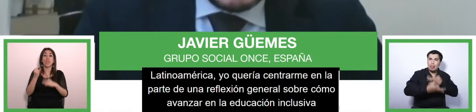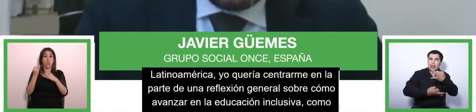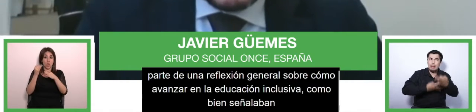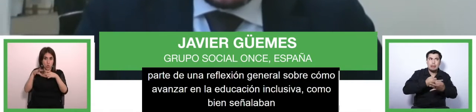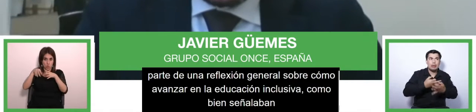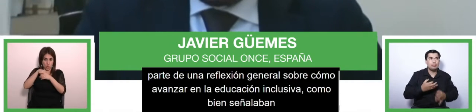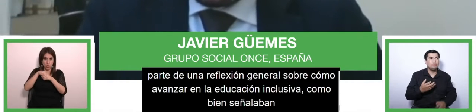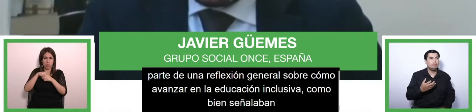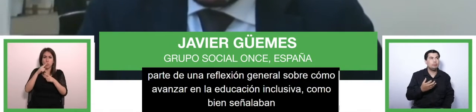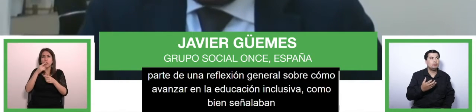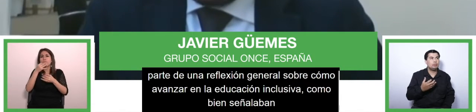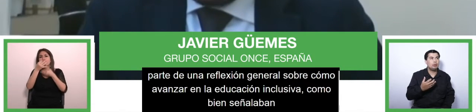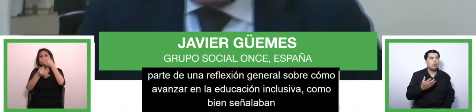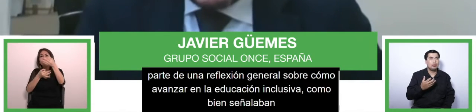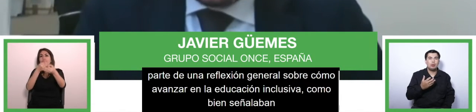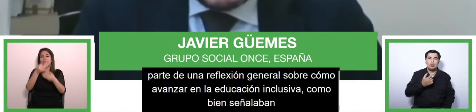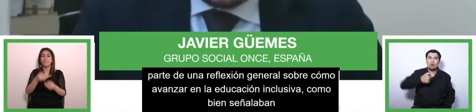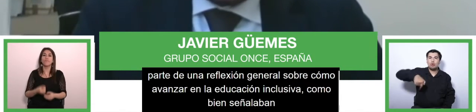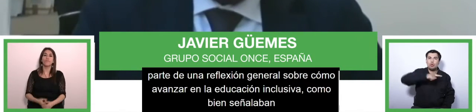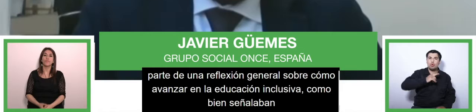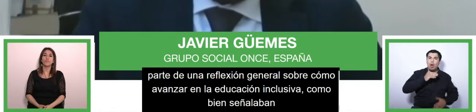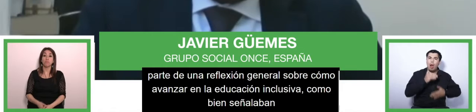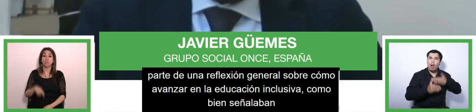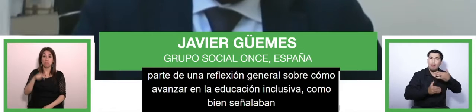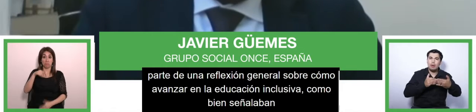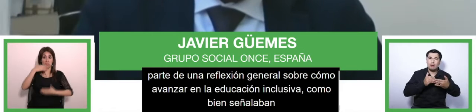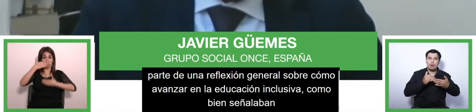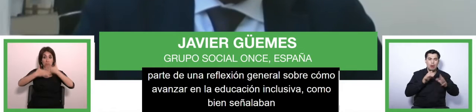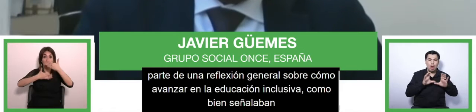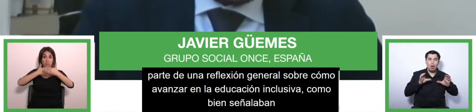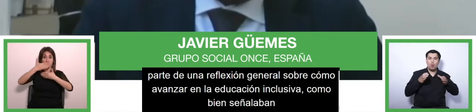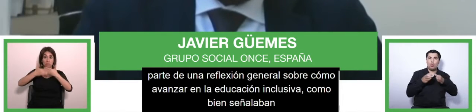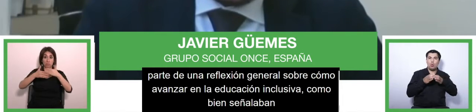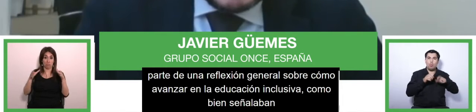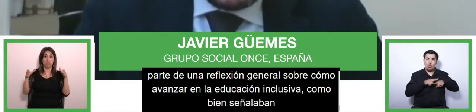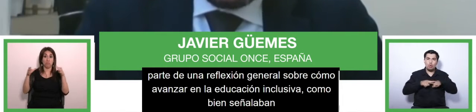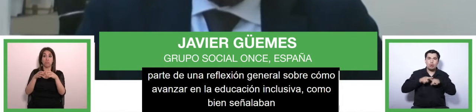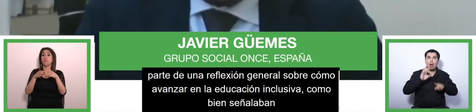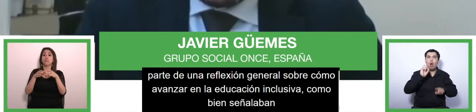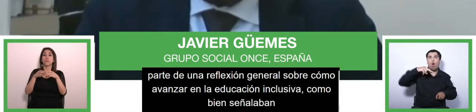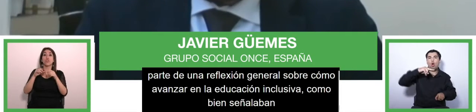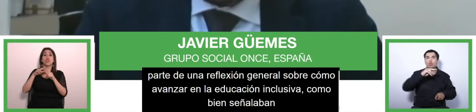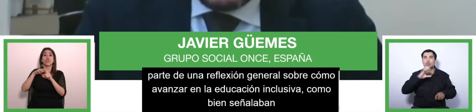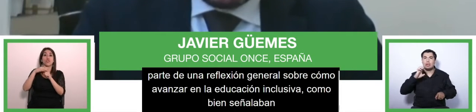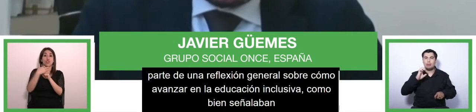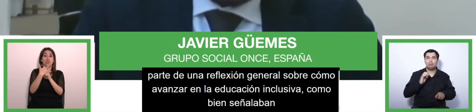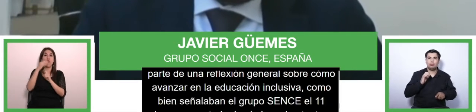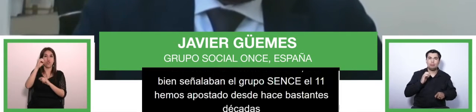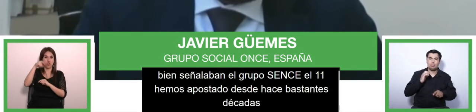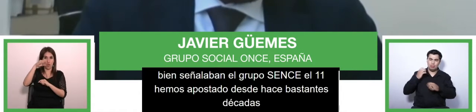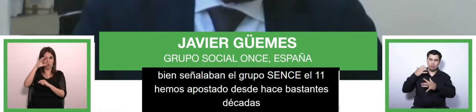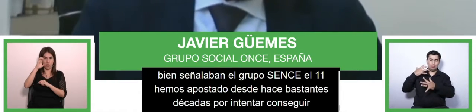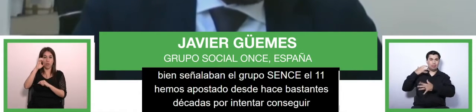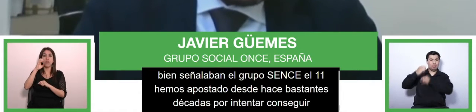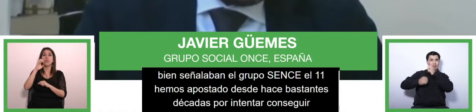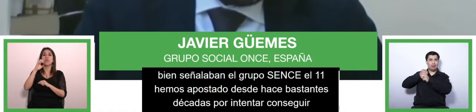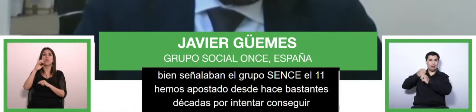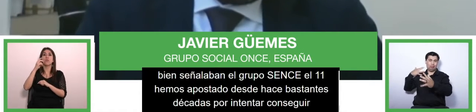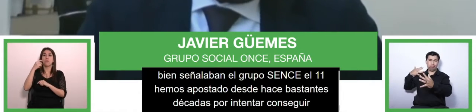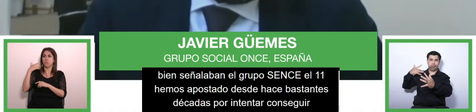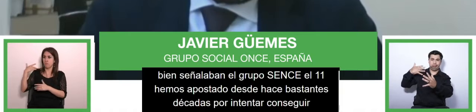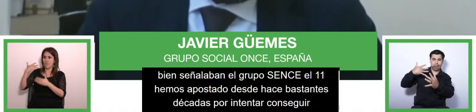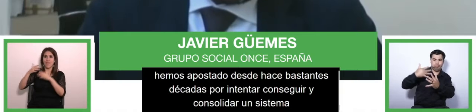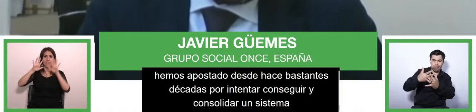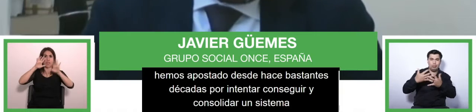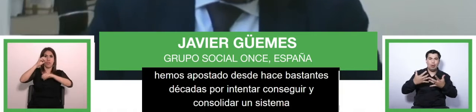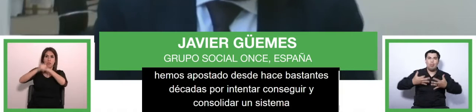hemos apostado ya desde hace bastantes décadas por intentar conseguir y consolidar un sistema que garantice